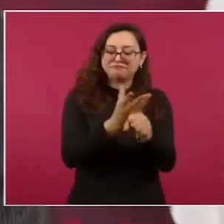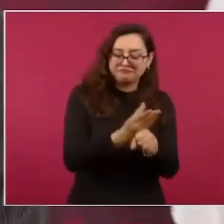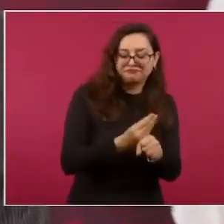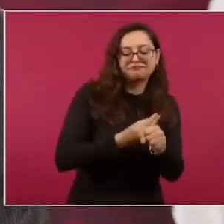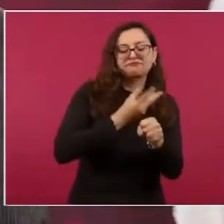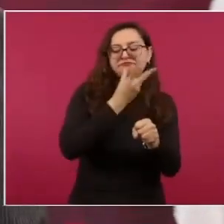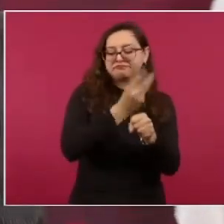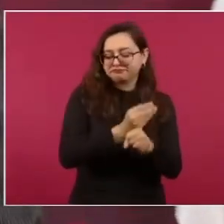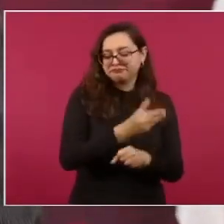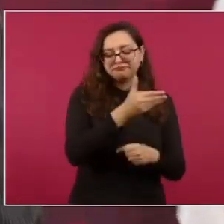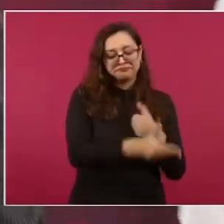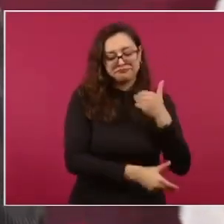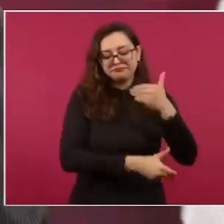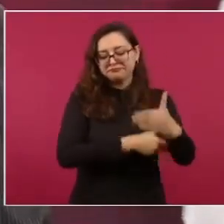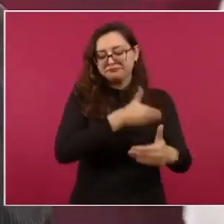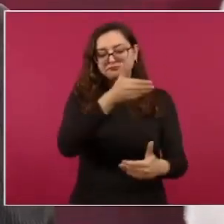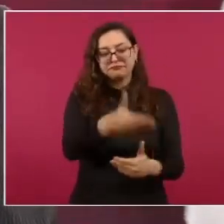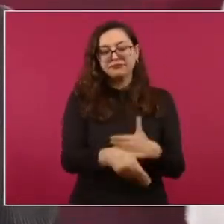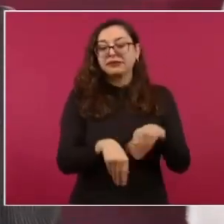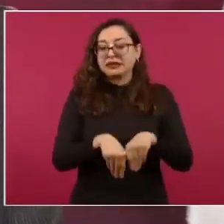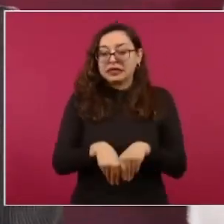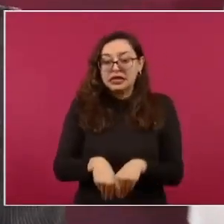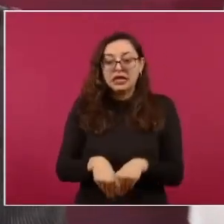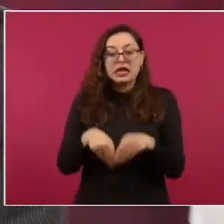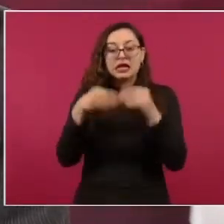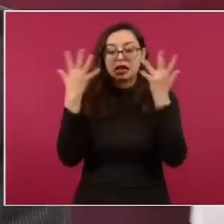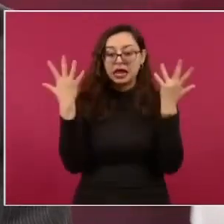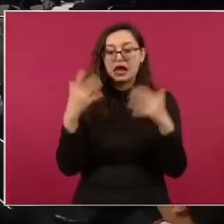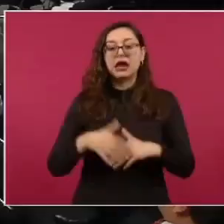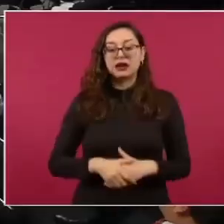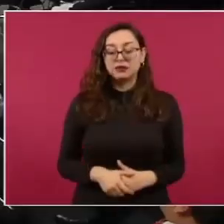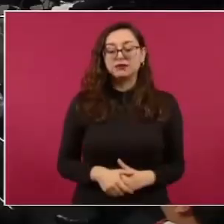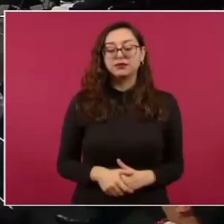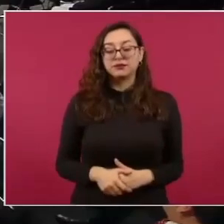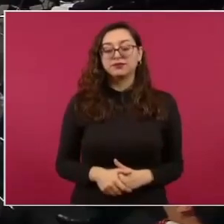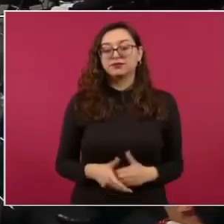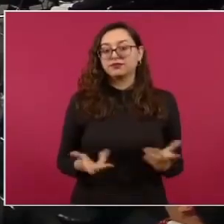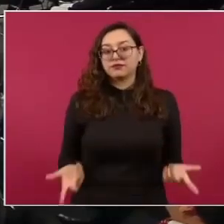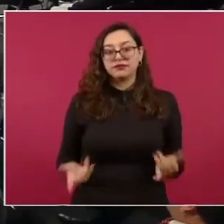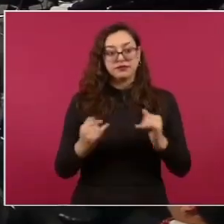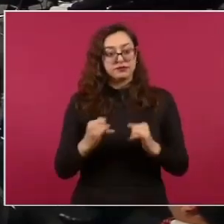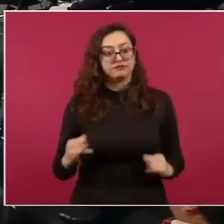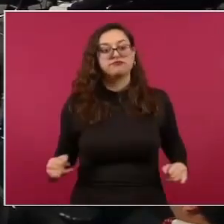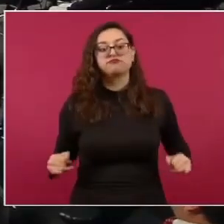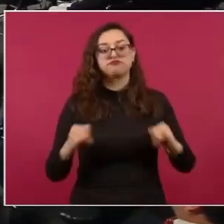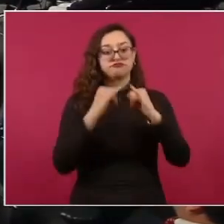todas las instituciones son perfectibles.